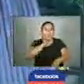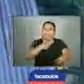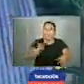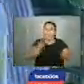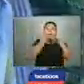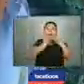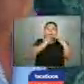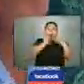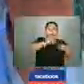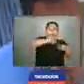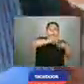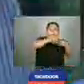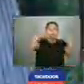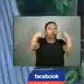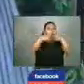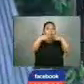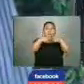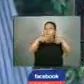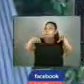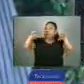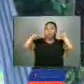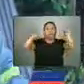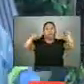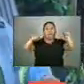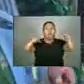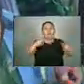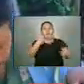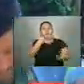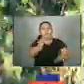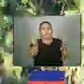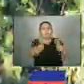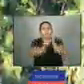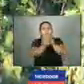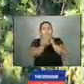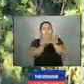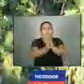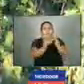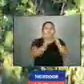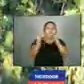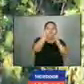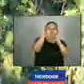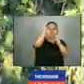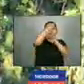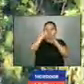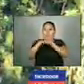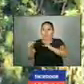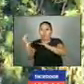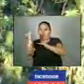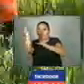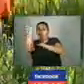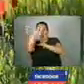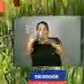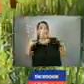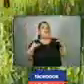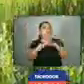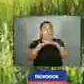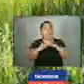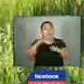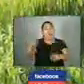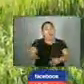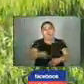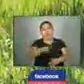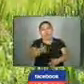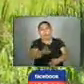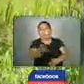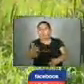de agua y energía eléctrica estaba interrumpido, afectando no solo a las decenas de apartamentos del sector, sino también a otras